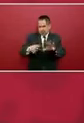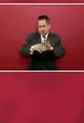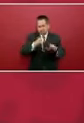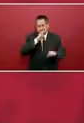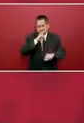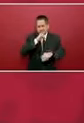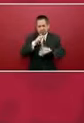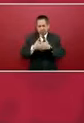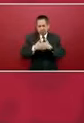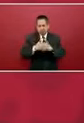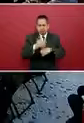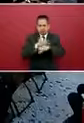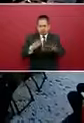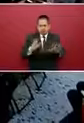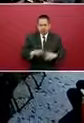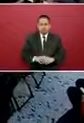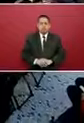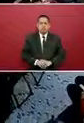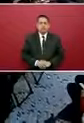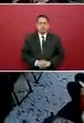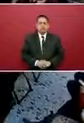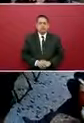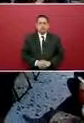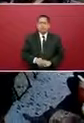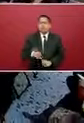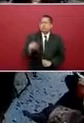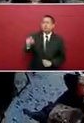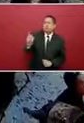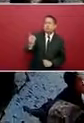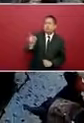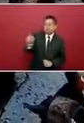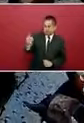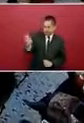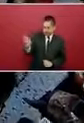pronto sobre este tema. A ver, los dos allá.